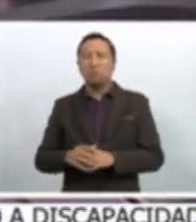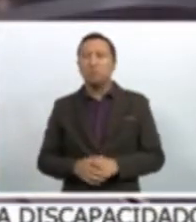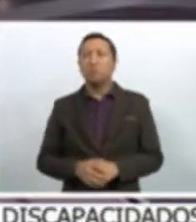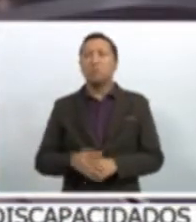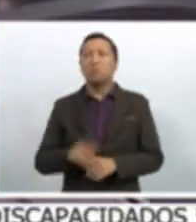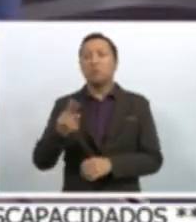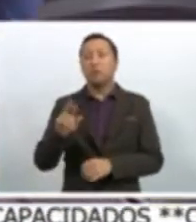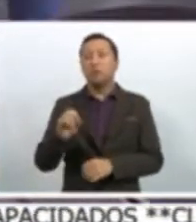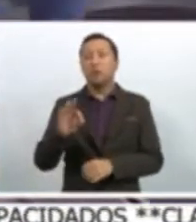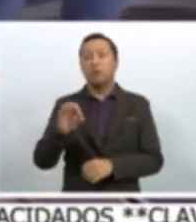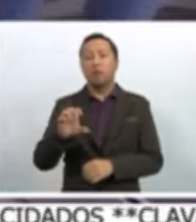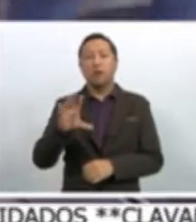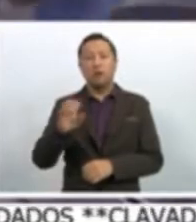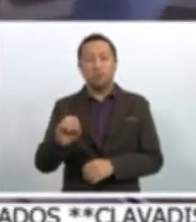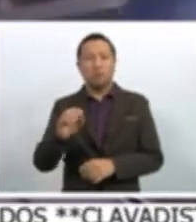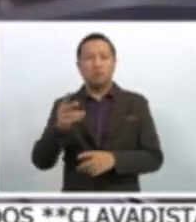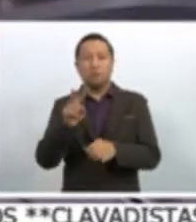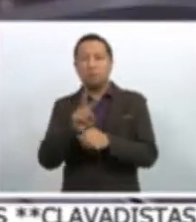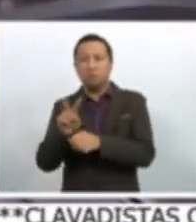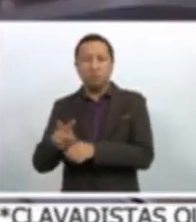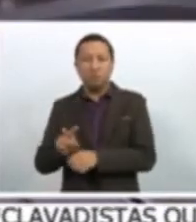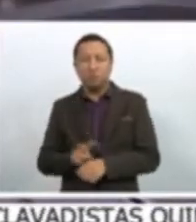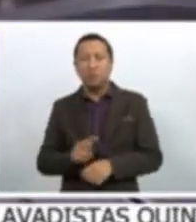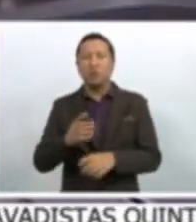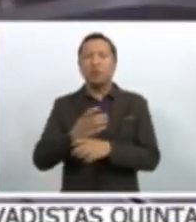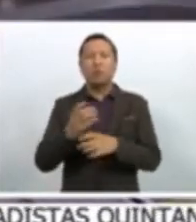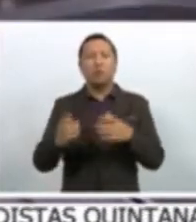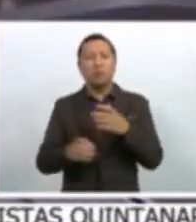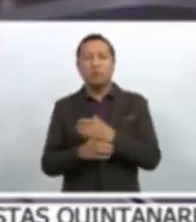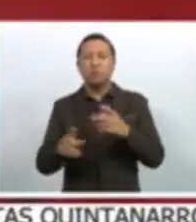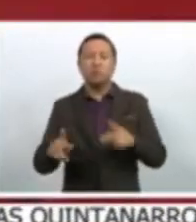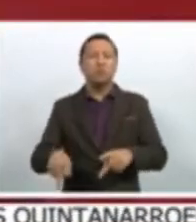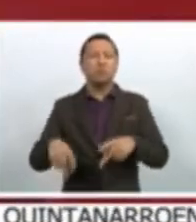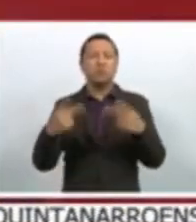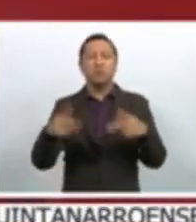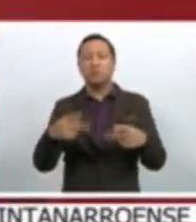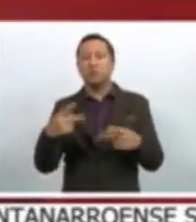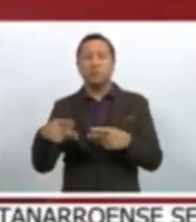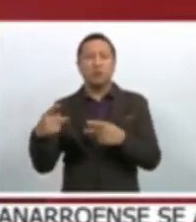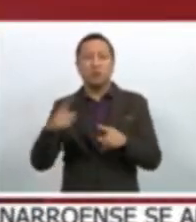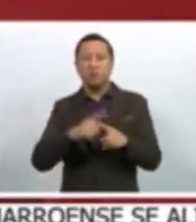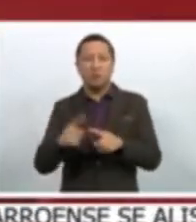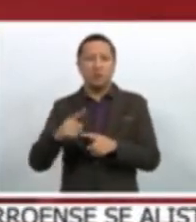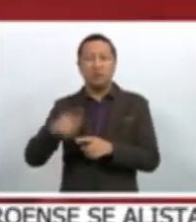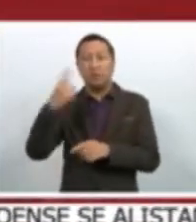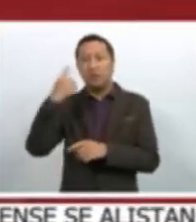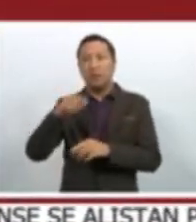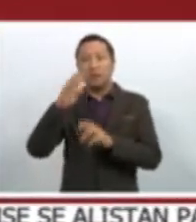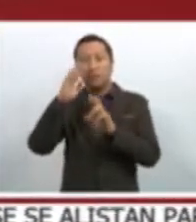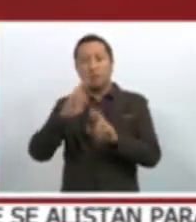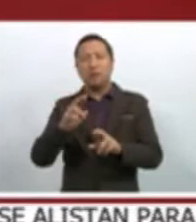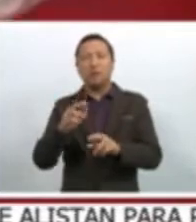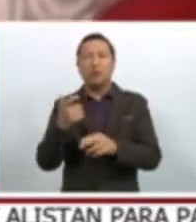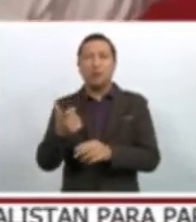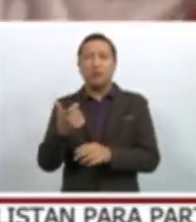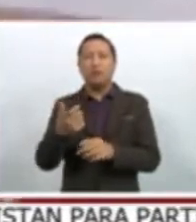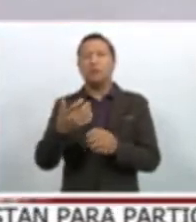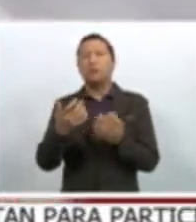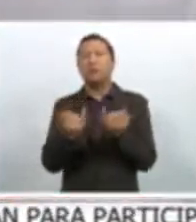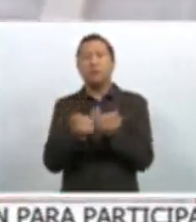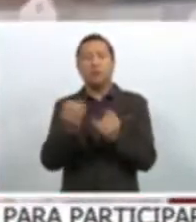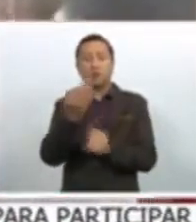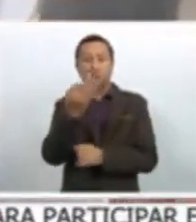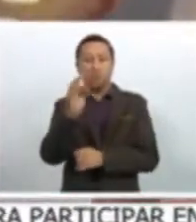que supervisará los negocios que ofertan artículos navideños para comprobar que respeten los precios y descuentos que están a disposición